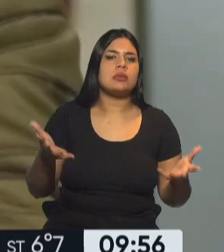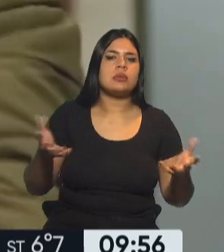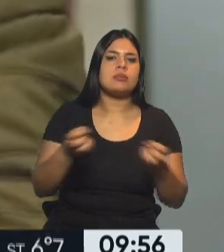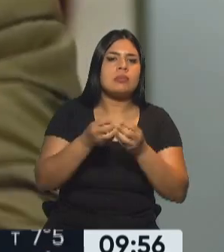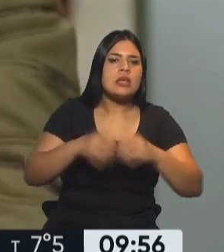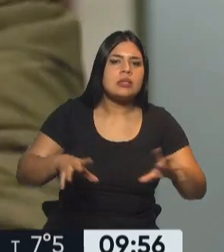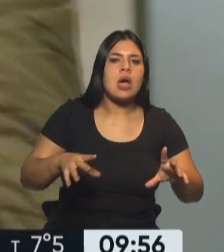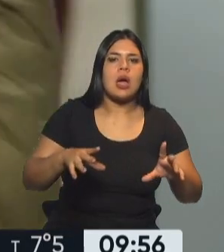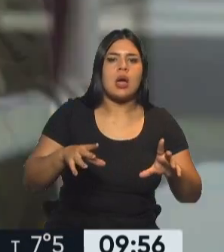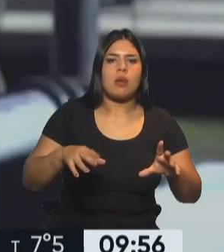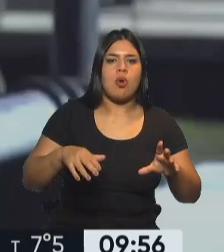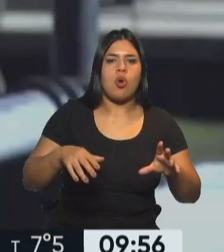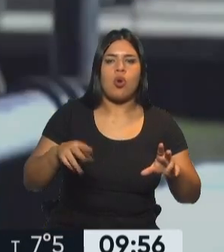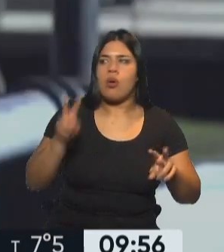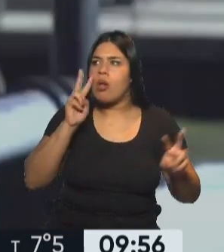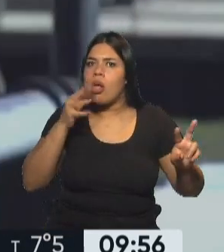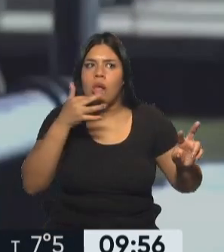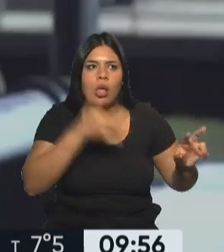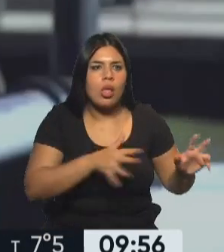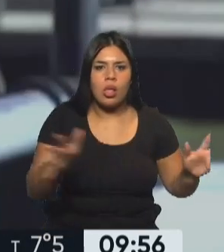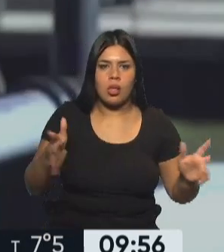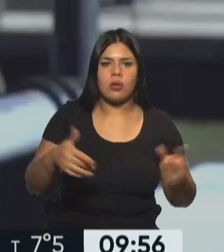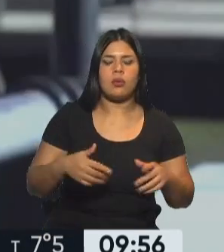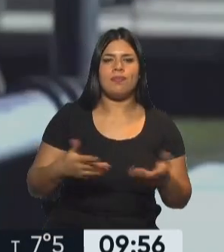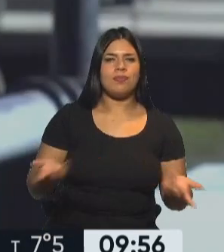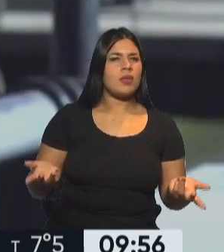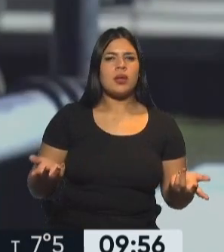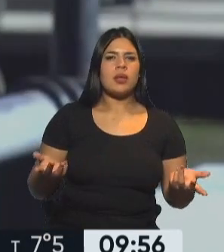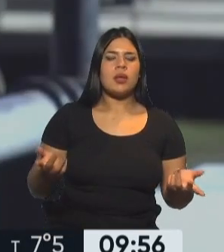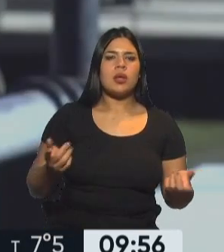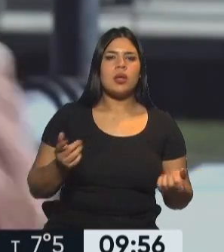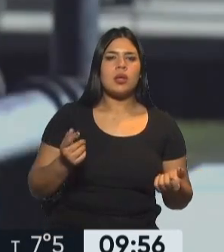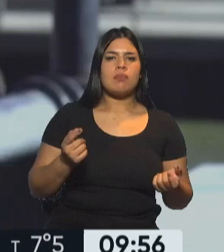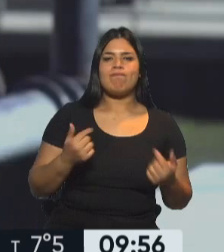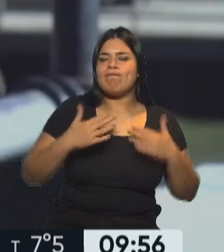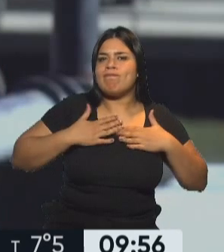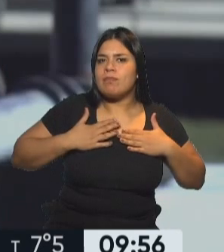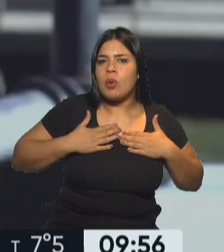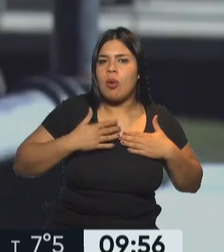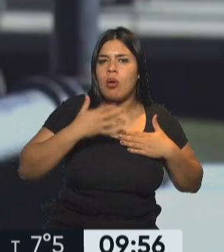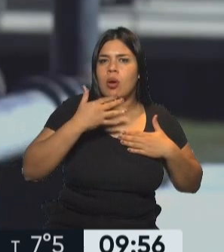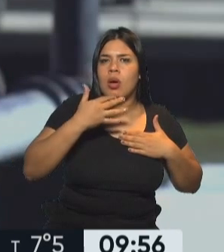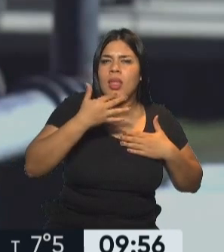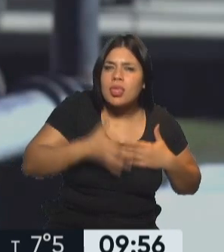empieza a tomar velocidad todo. Mientras uno va cayendo, cuando lo despide la misma